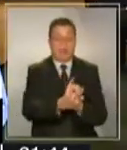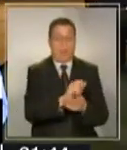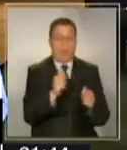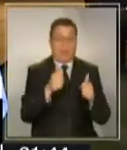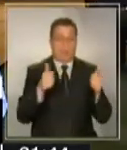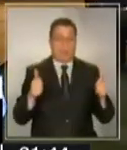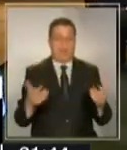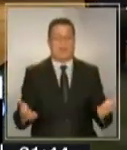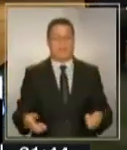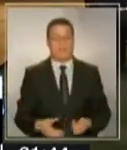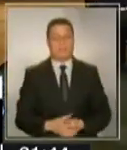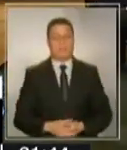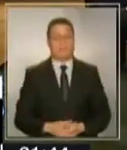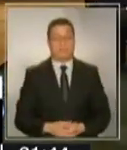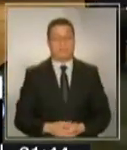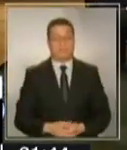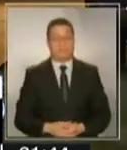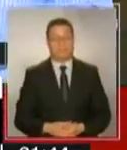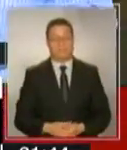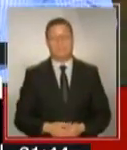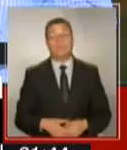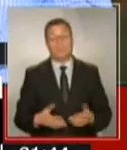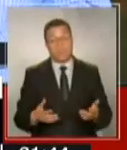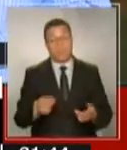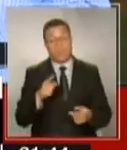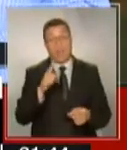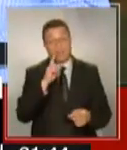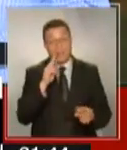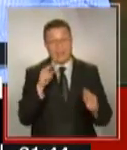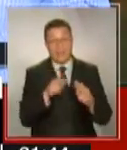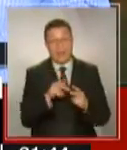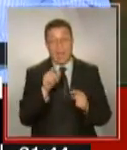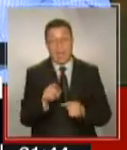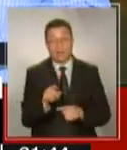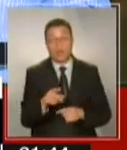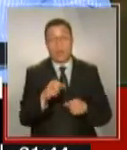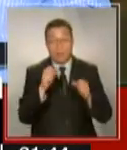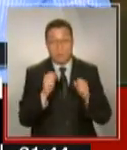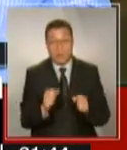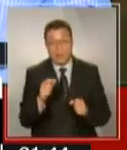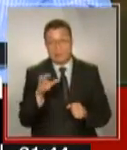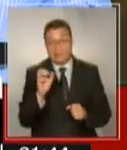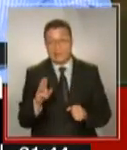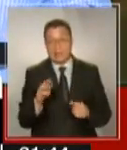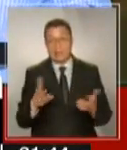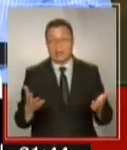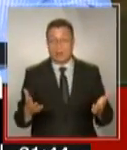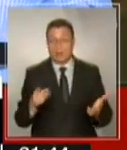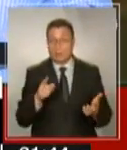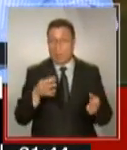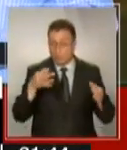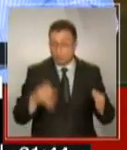directiva. O sea, tiene que ver con eso, cuando usted me dice puede ser es porque es, digamos.